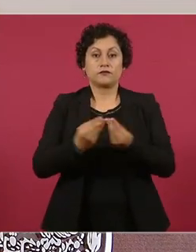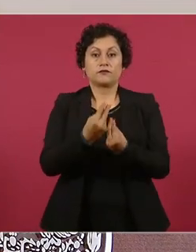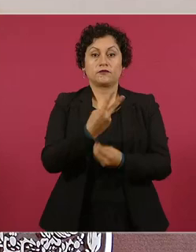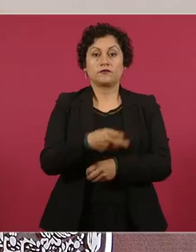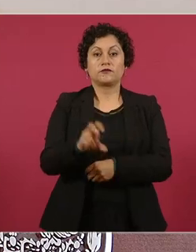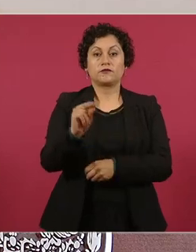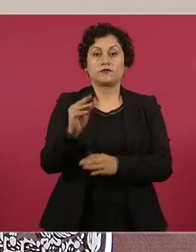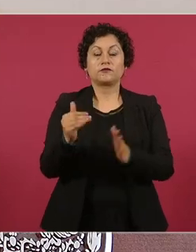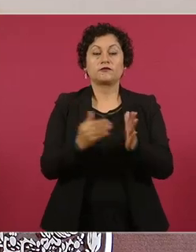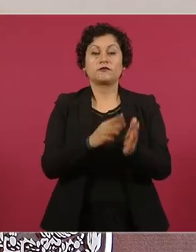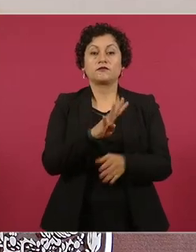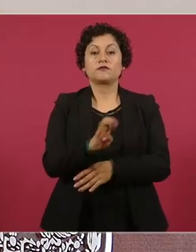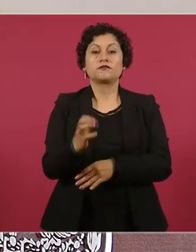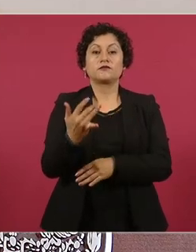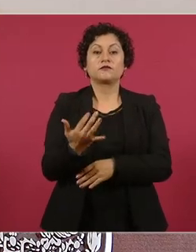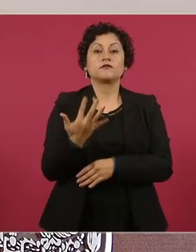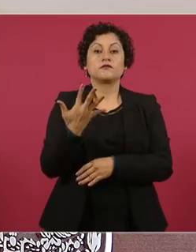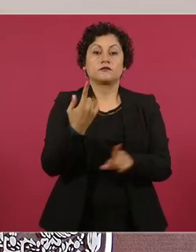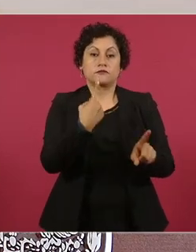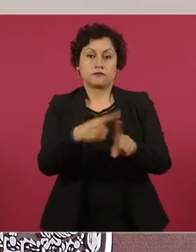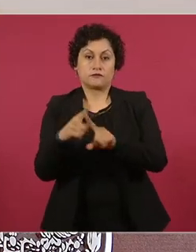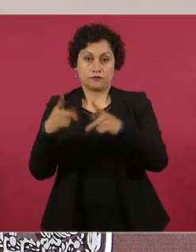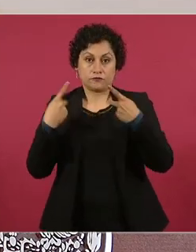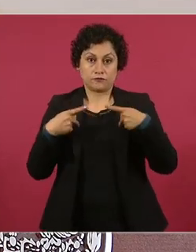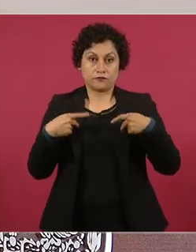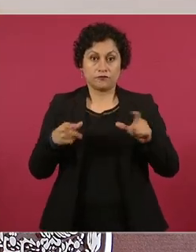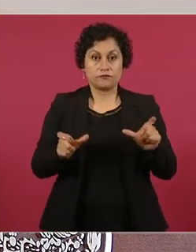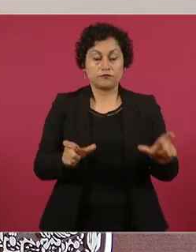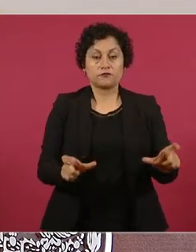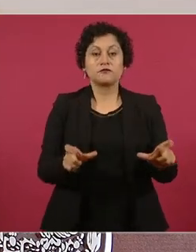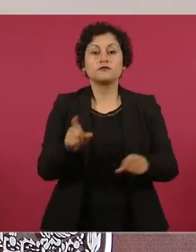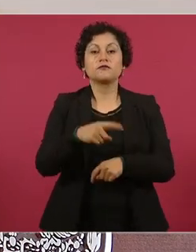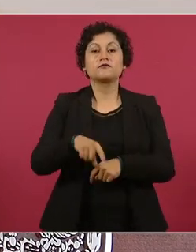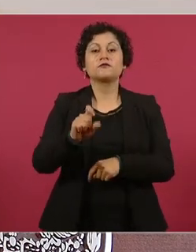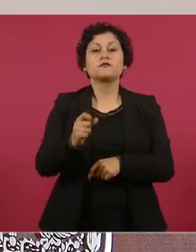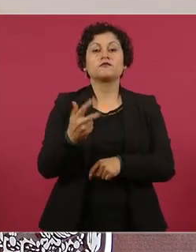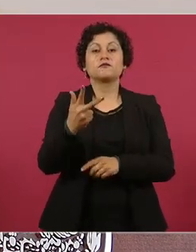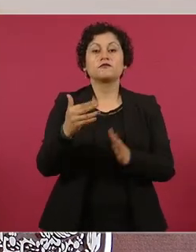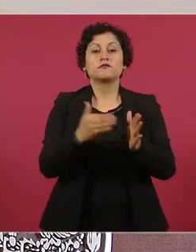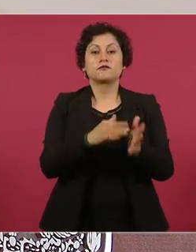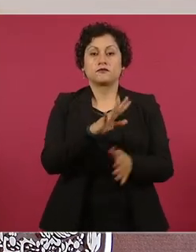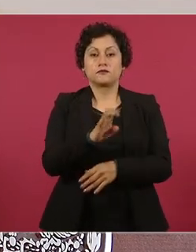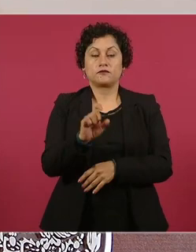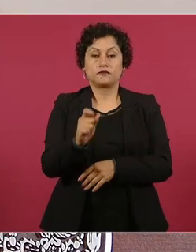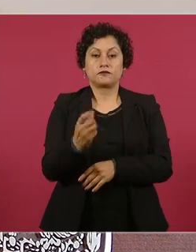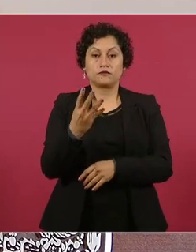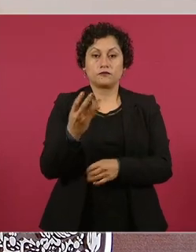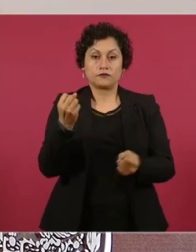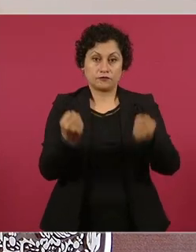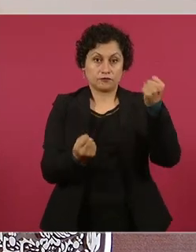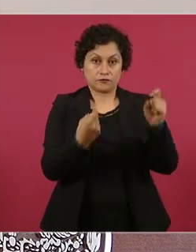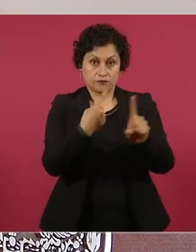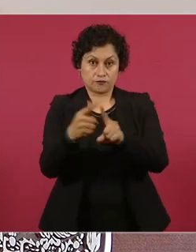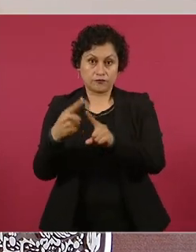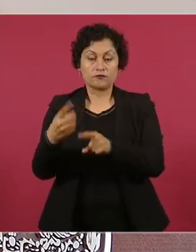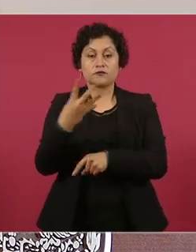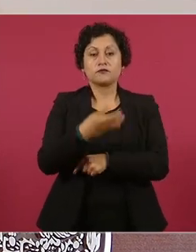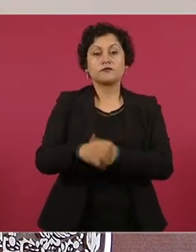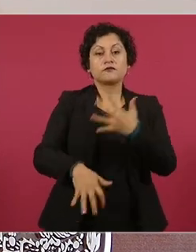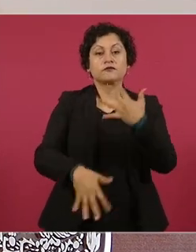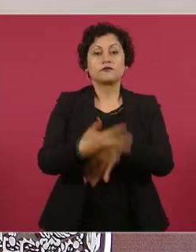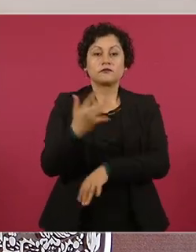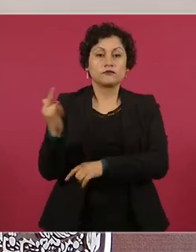455 elementos, así como 28 mil 524 vehículos, 415 aeronaves